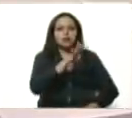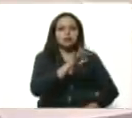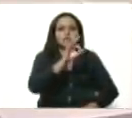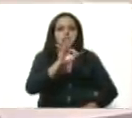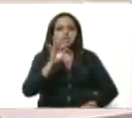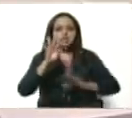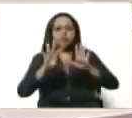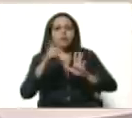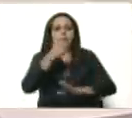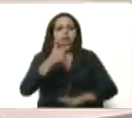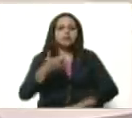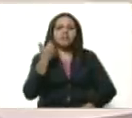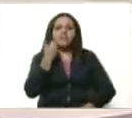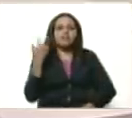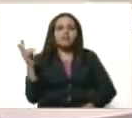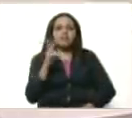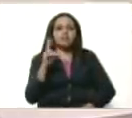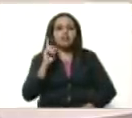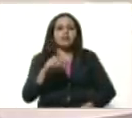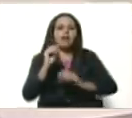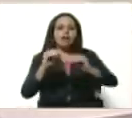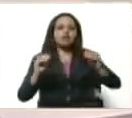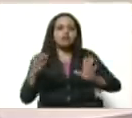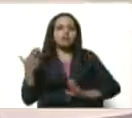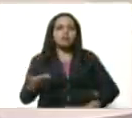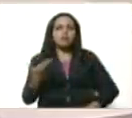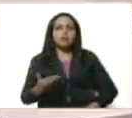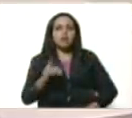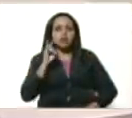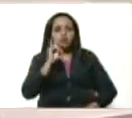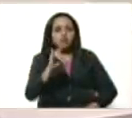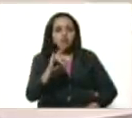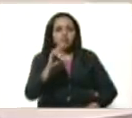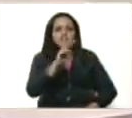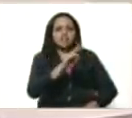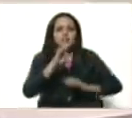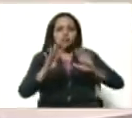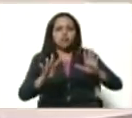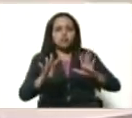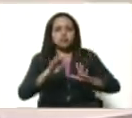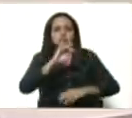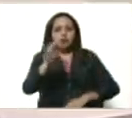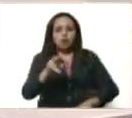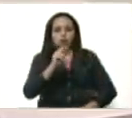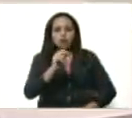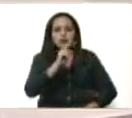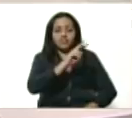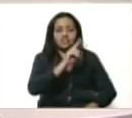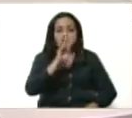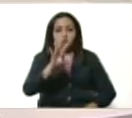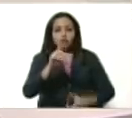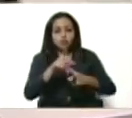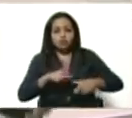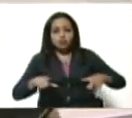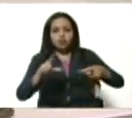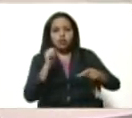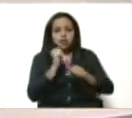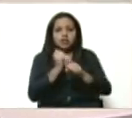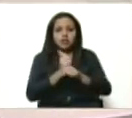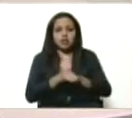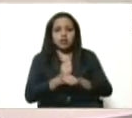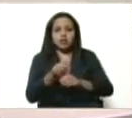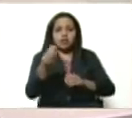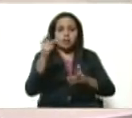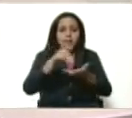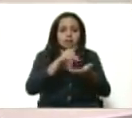en nuestra nación y anuncios importantes a partir del día lunes 29 de junio los 24 sectores productivos que se han venido sumando